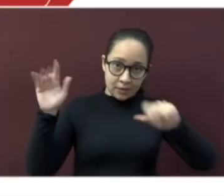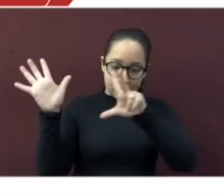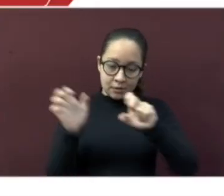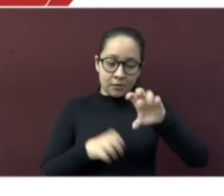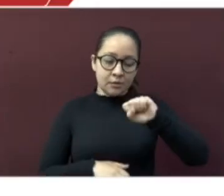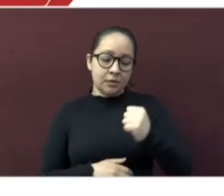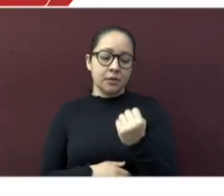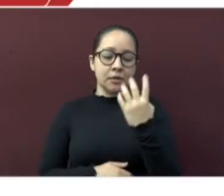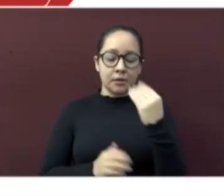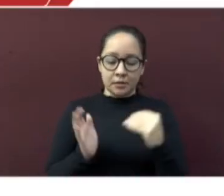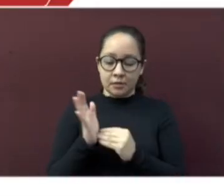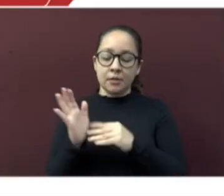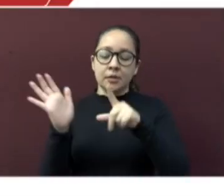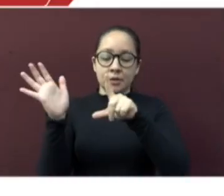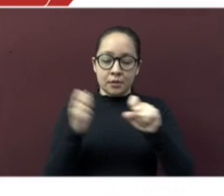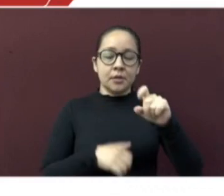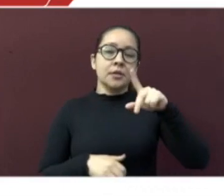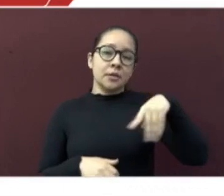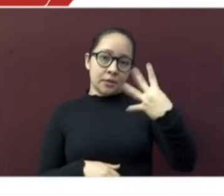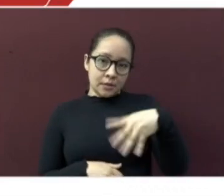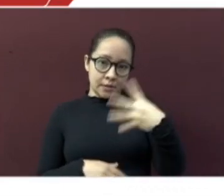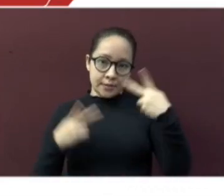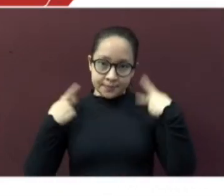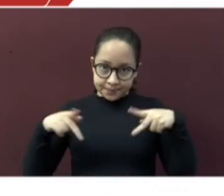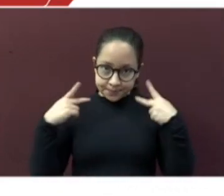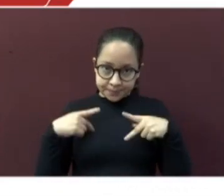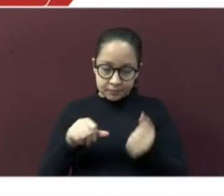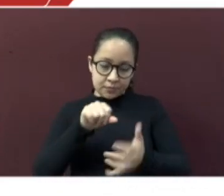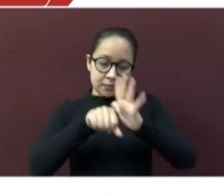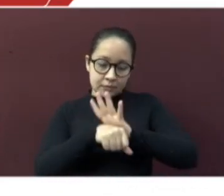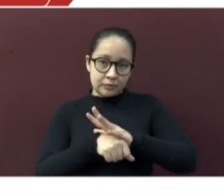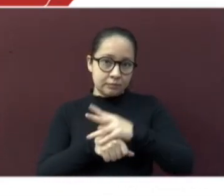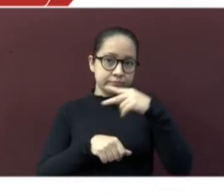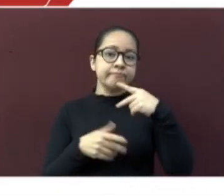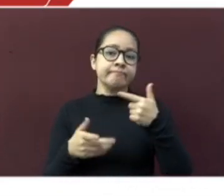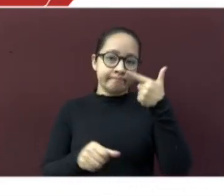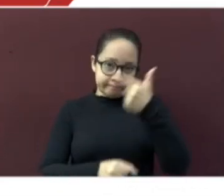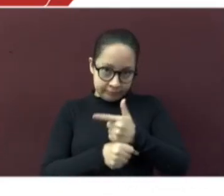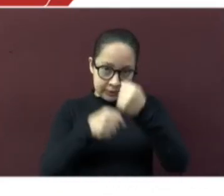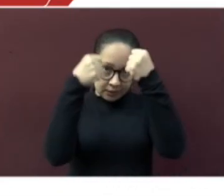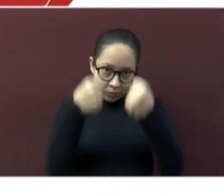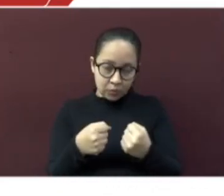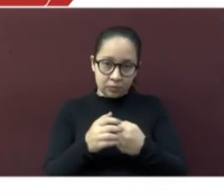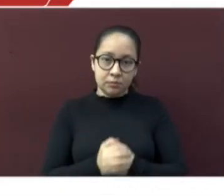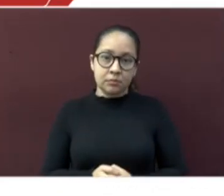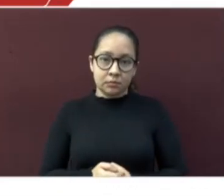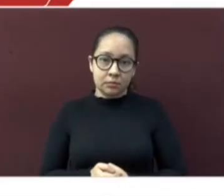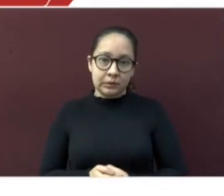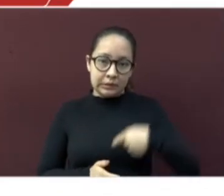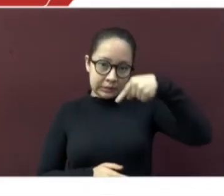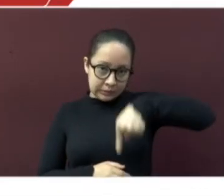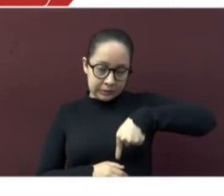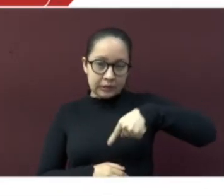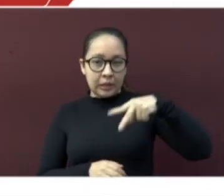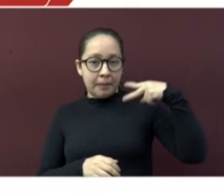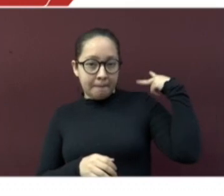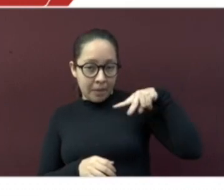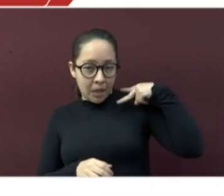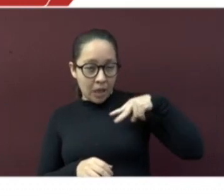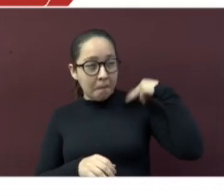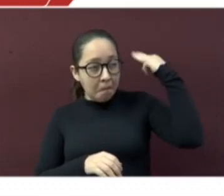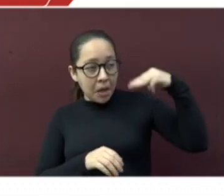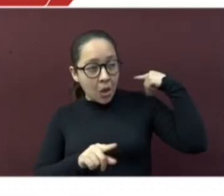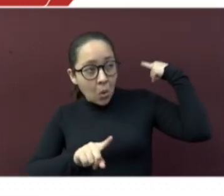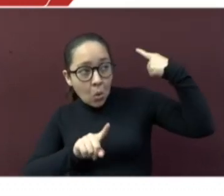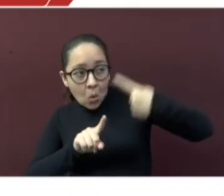casos positivos a kobe 19 documentados a nivel nacional en el estado desde el inicio de la pandemia